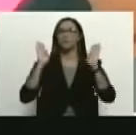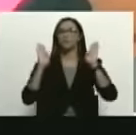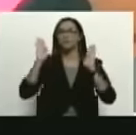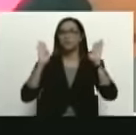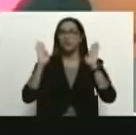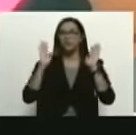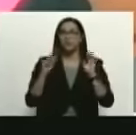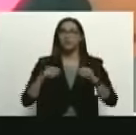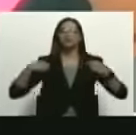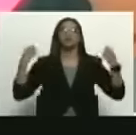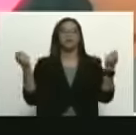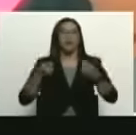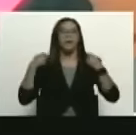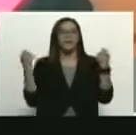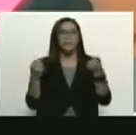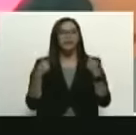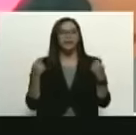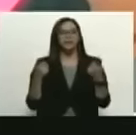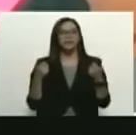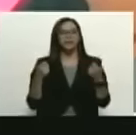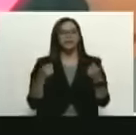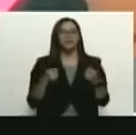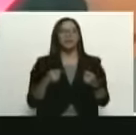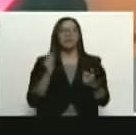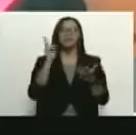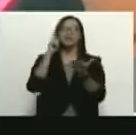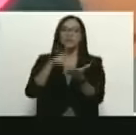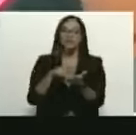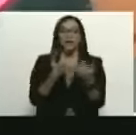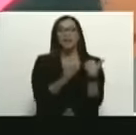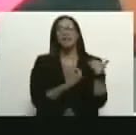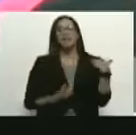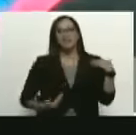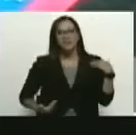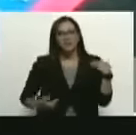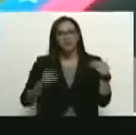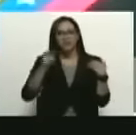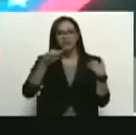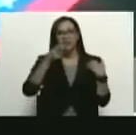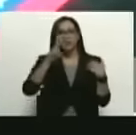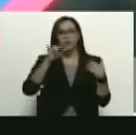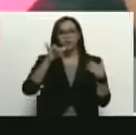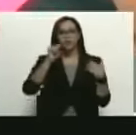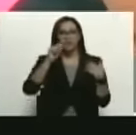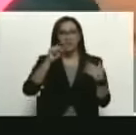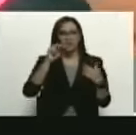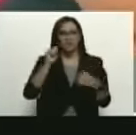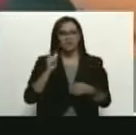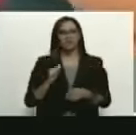su campaña y su llegada a la presidencia de Guyana.